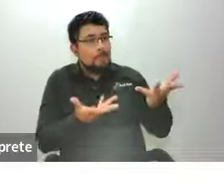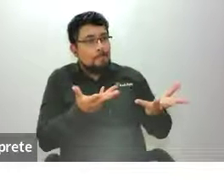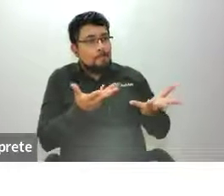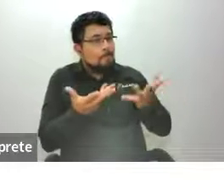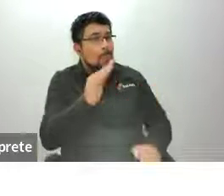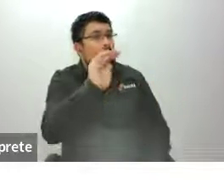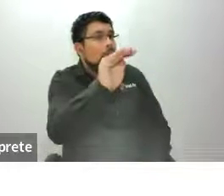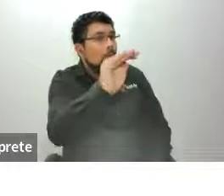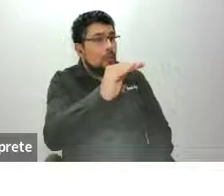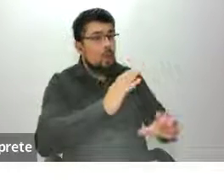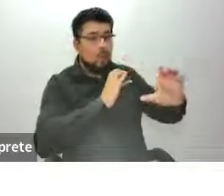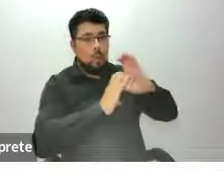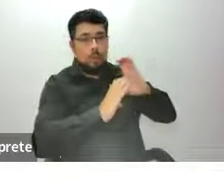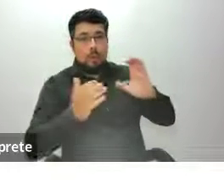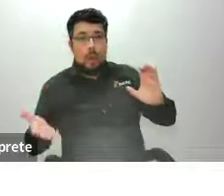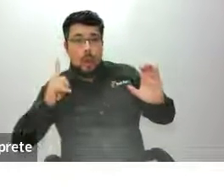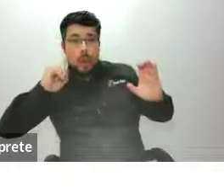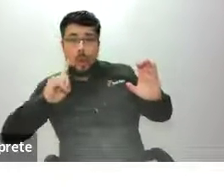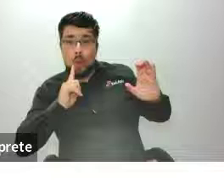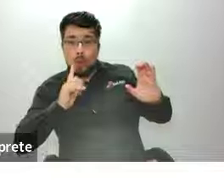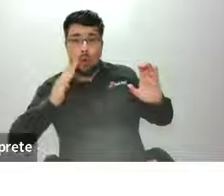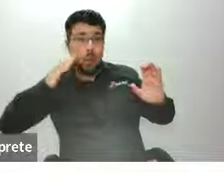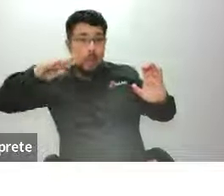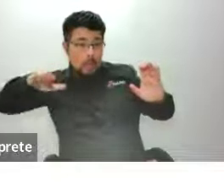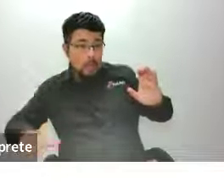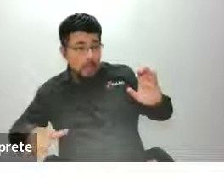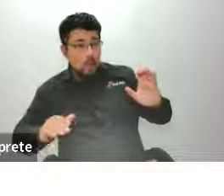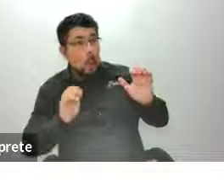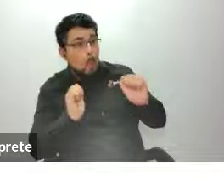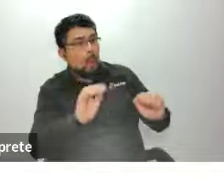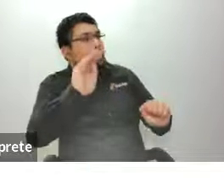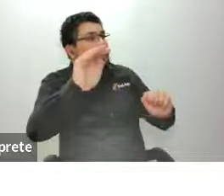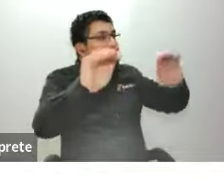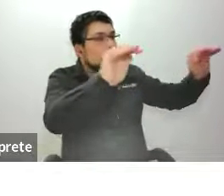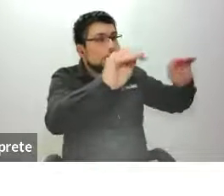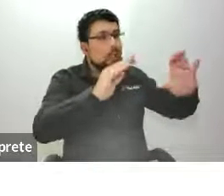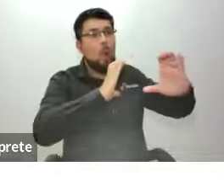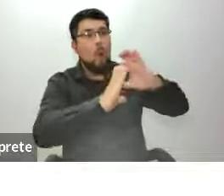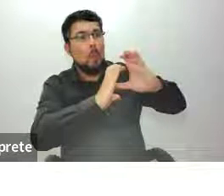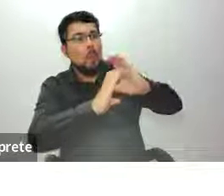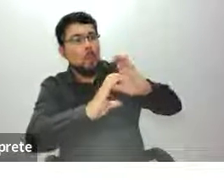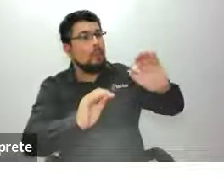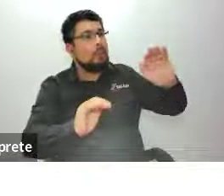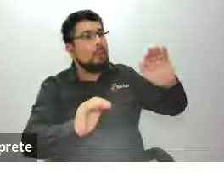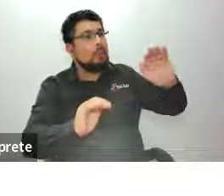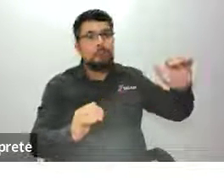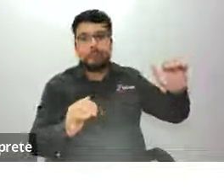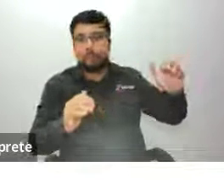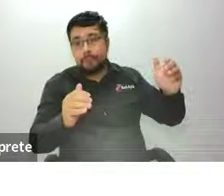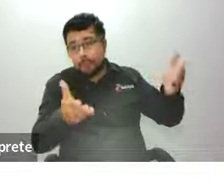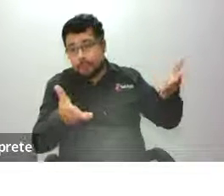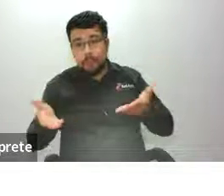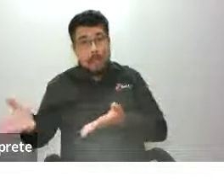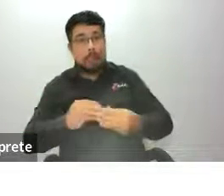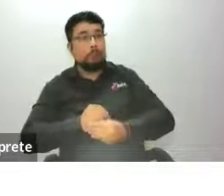de poder comunicar, tienen la intención de afectar a un otro, ¿no? Tienen la intención de poder transmitir al otro